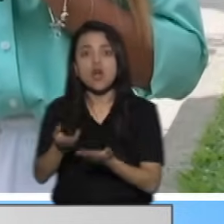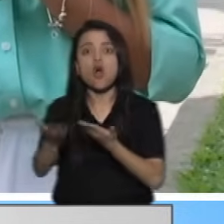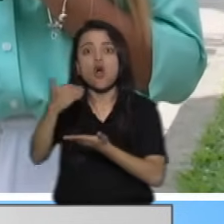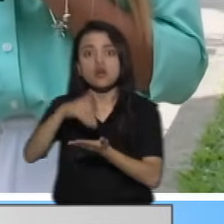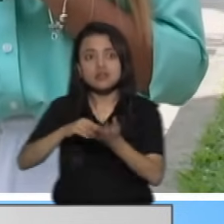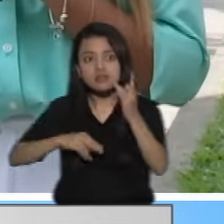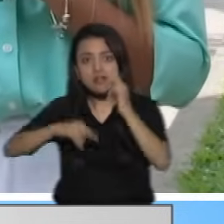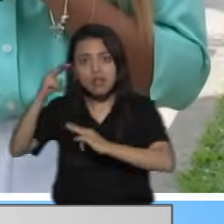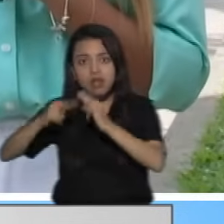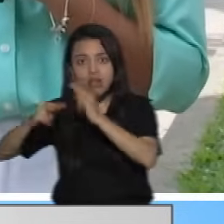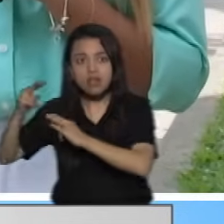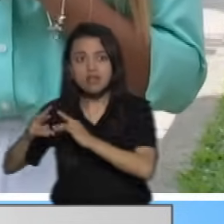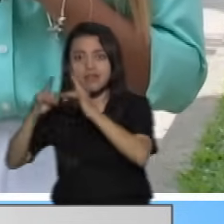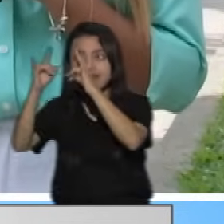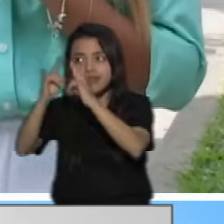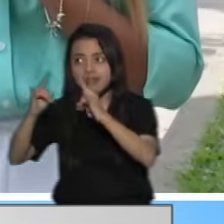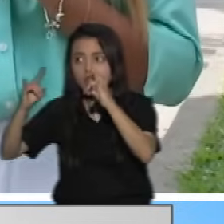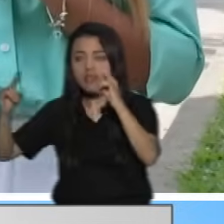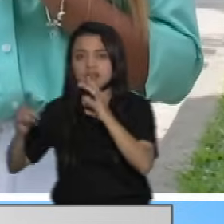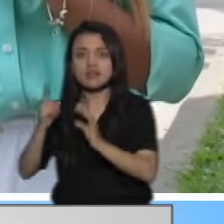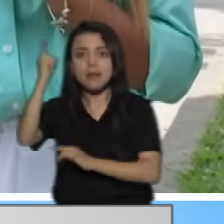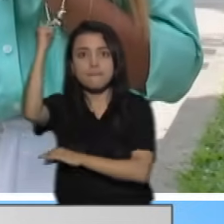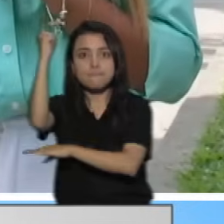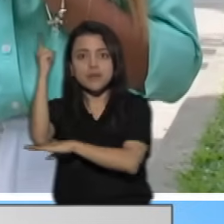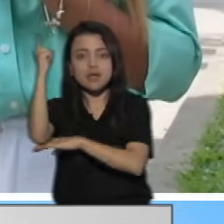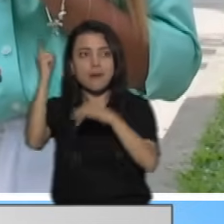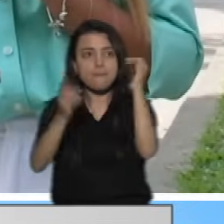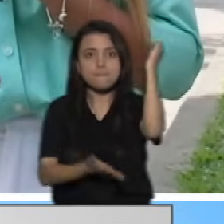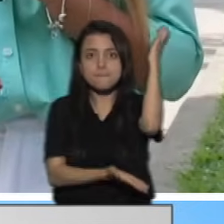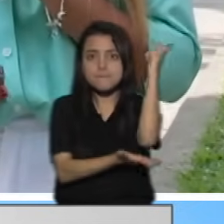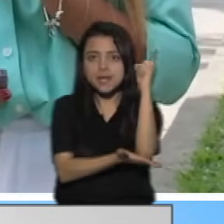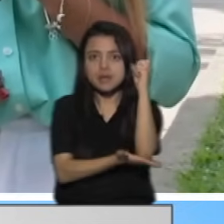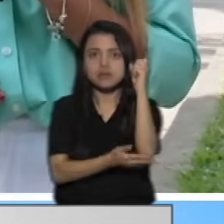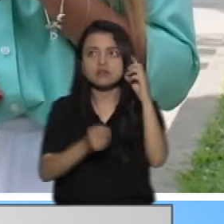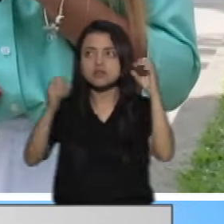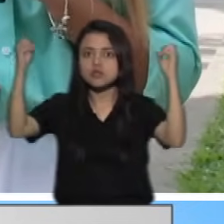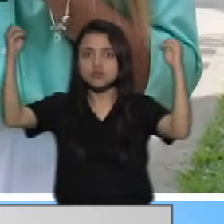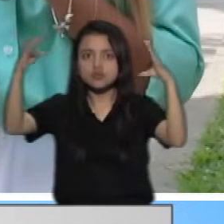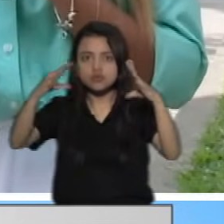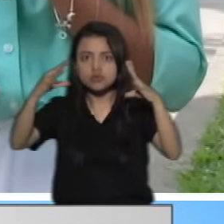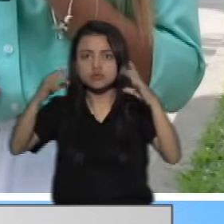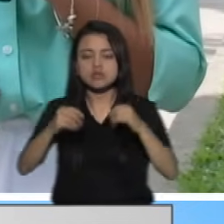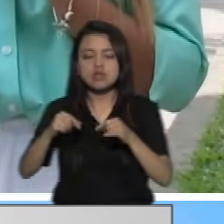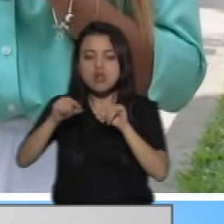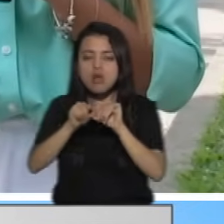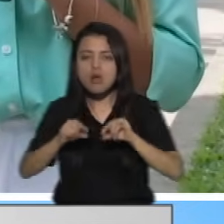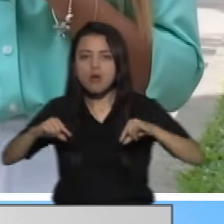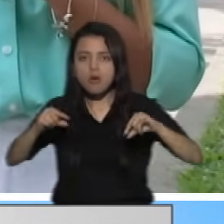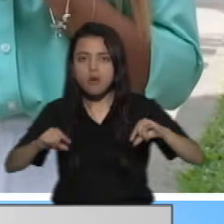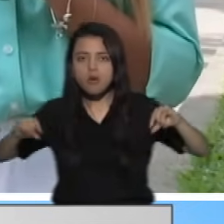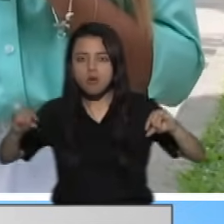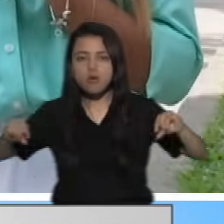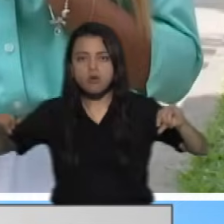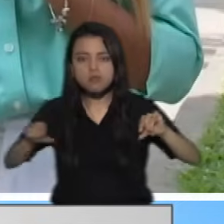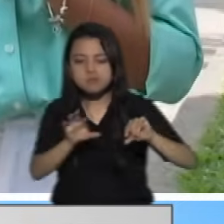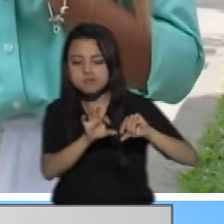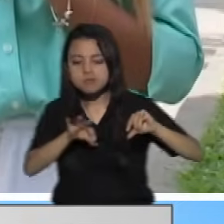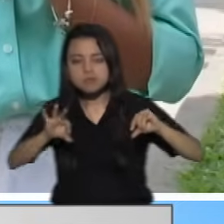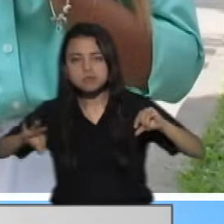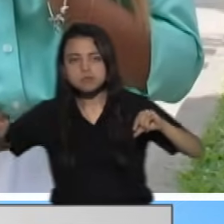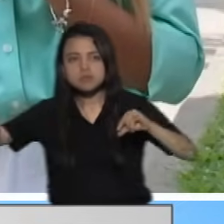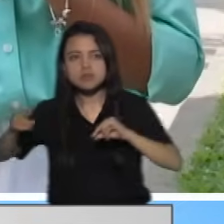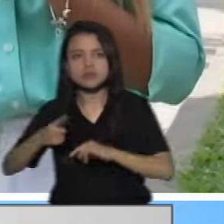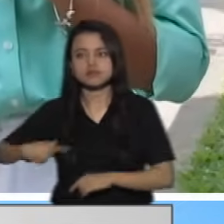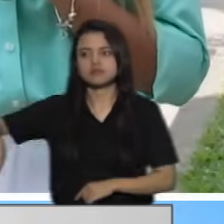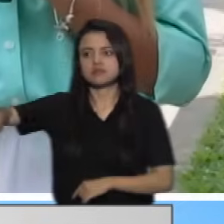construcciones, postes para la instalación de energía y zanjas para instalar mangueras para las 250 familias que habitan en este sector de forma